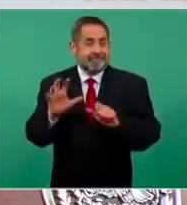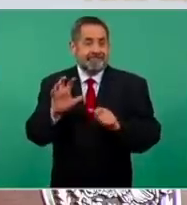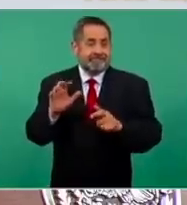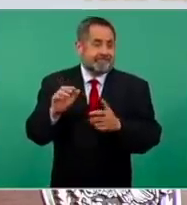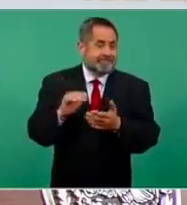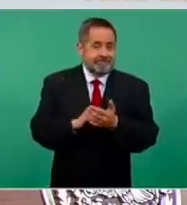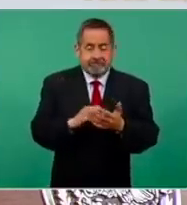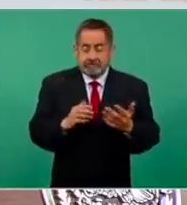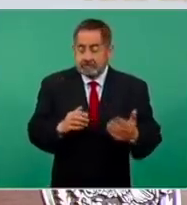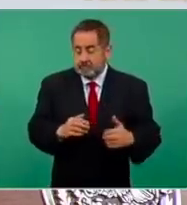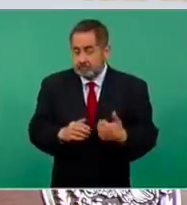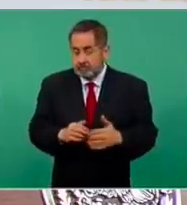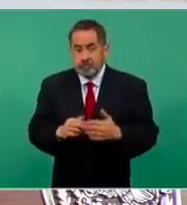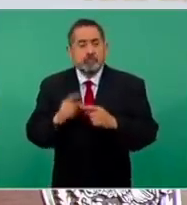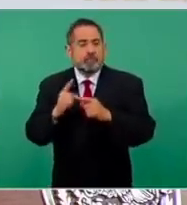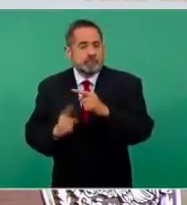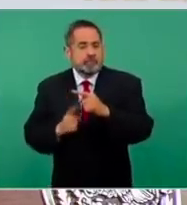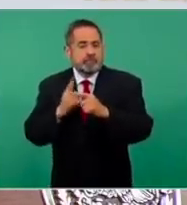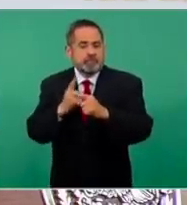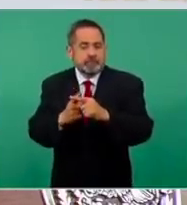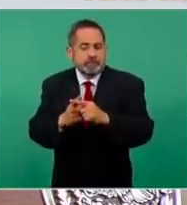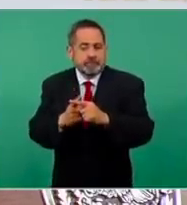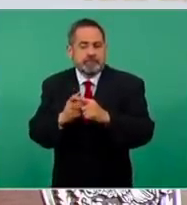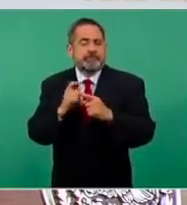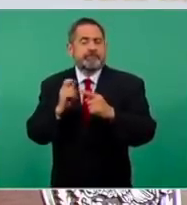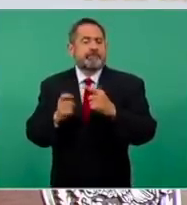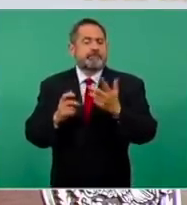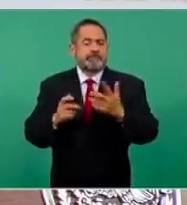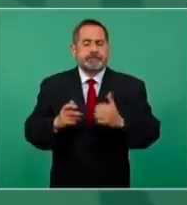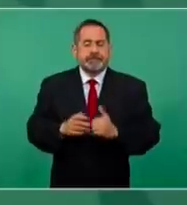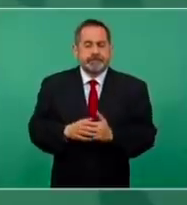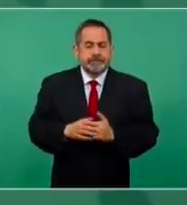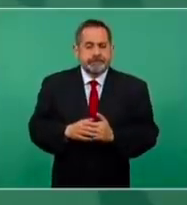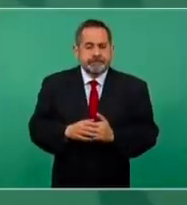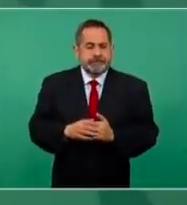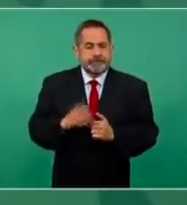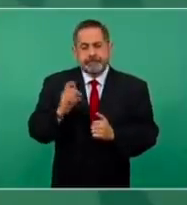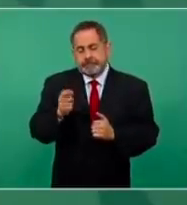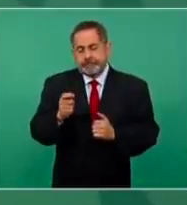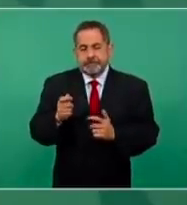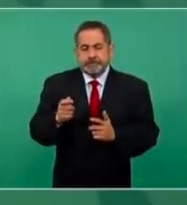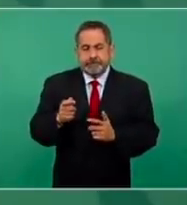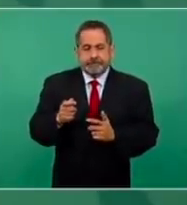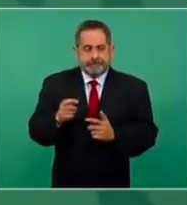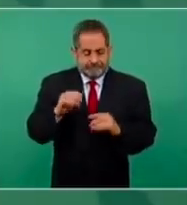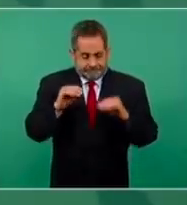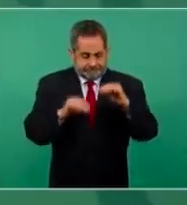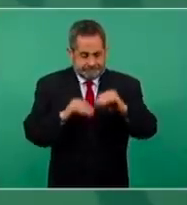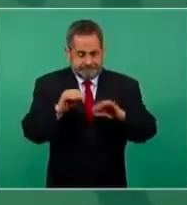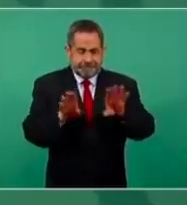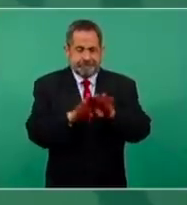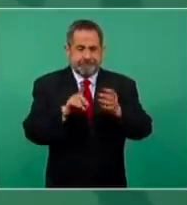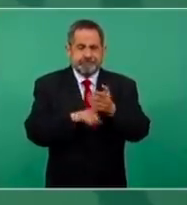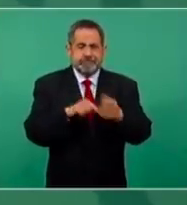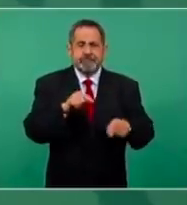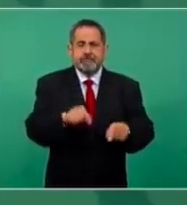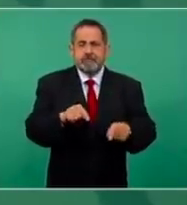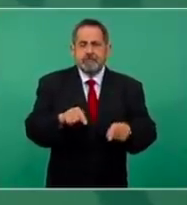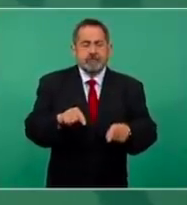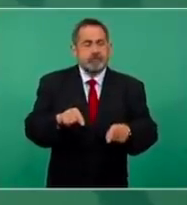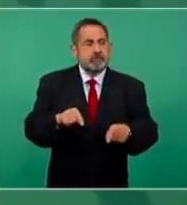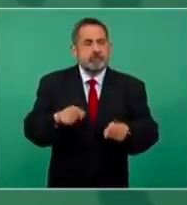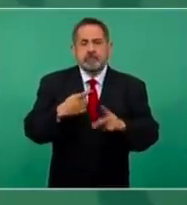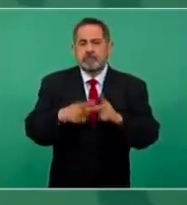A esto habría que sumar el que se están invirtiendo desde que llegamos